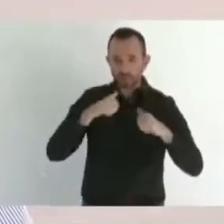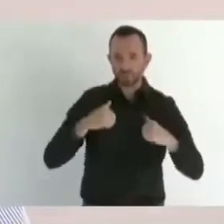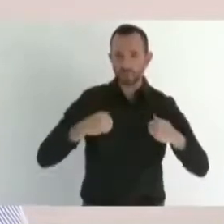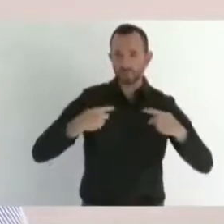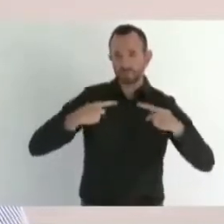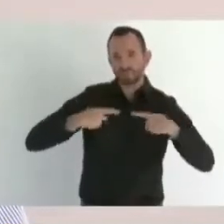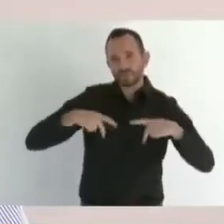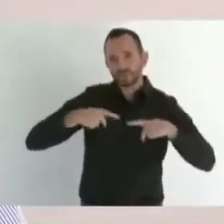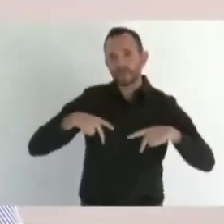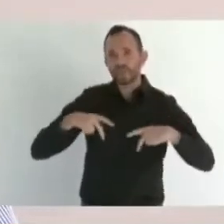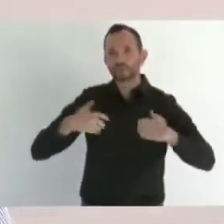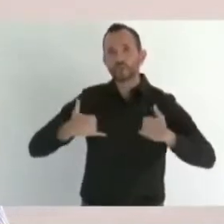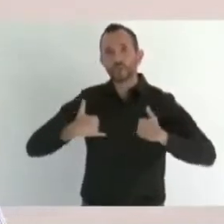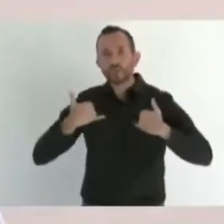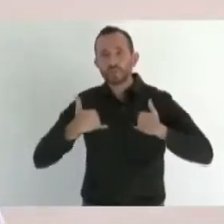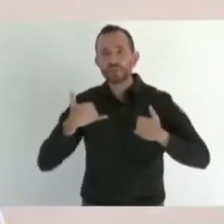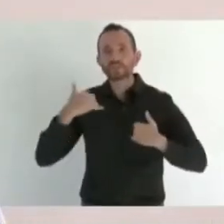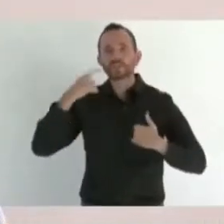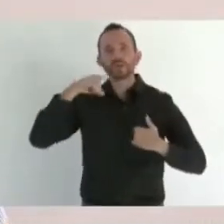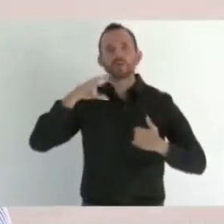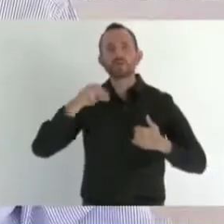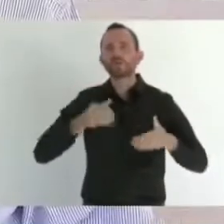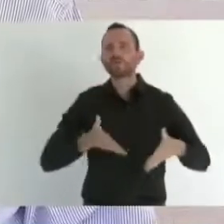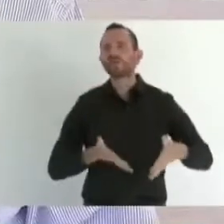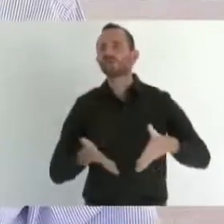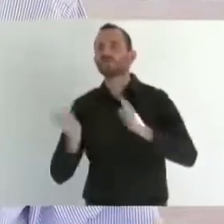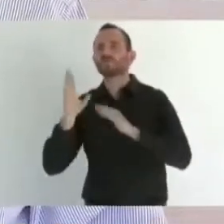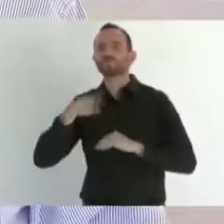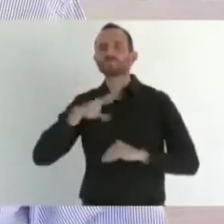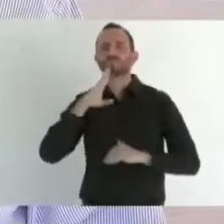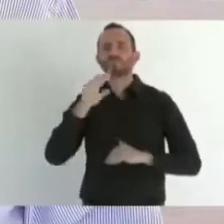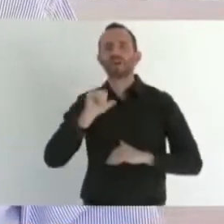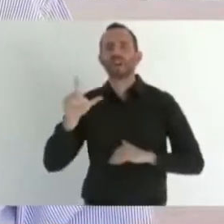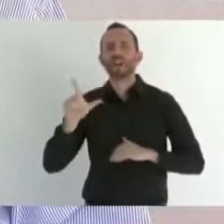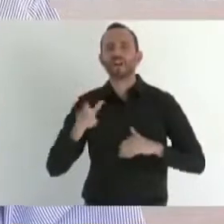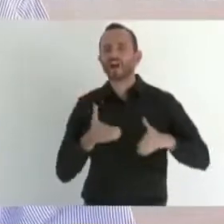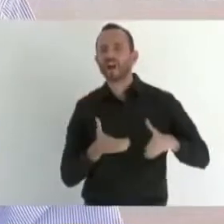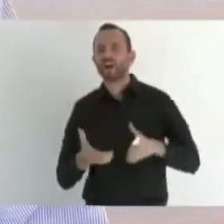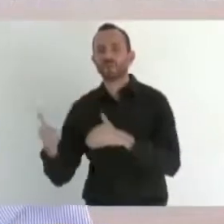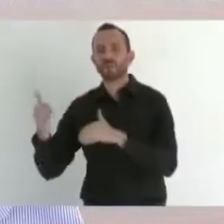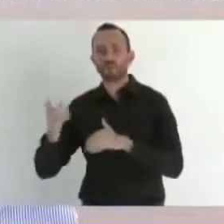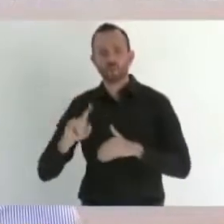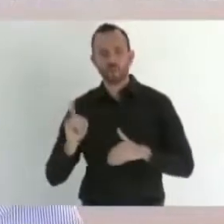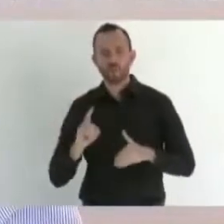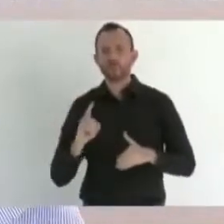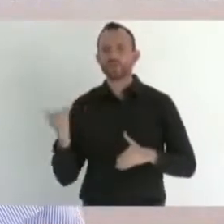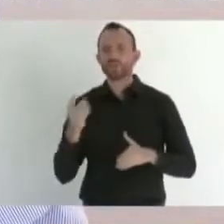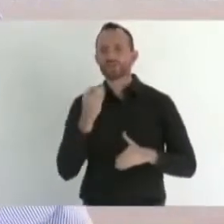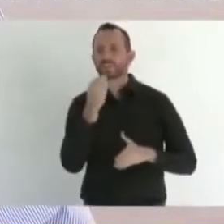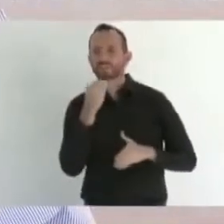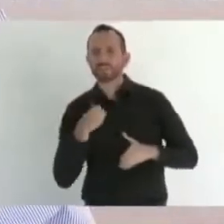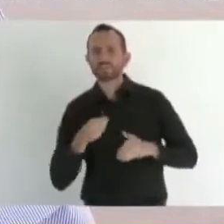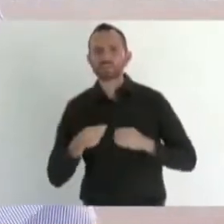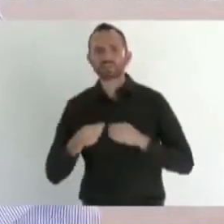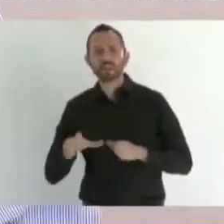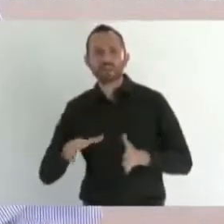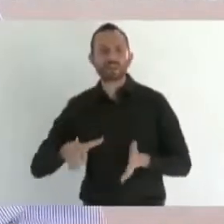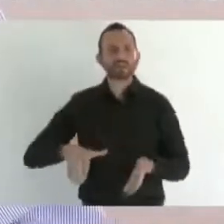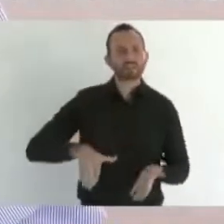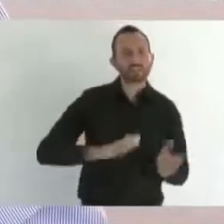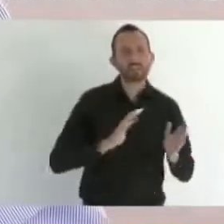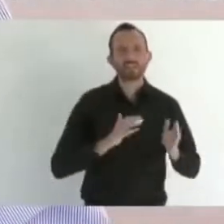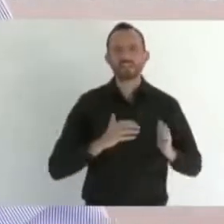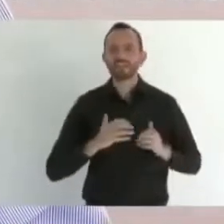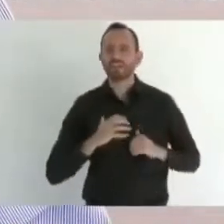para que no sean empujados a tomar el camino de las conductas antisociales